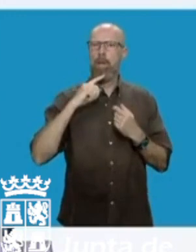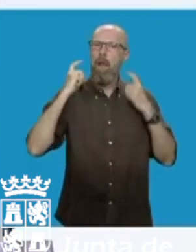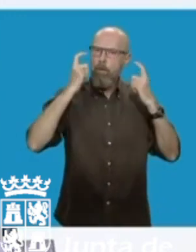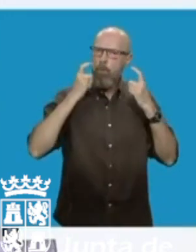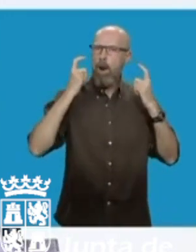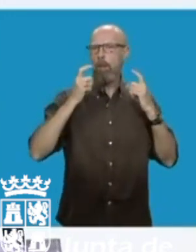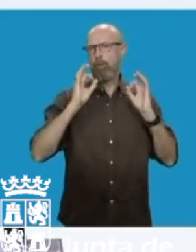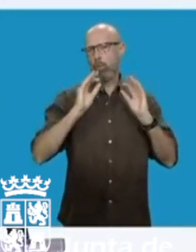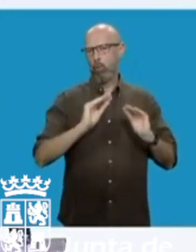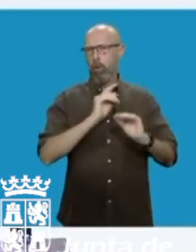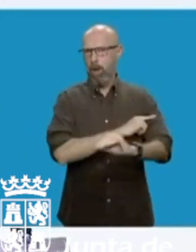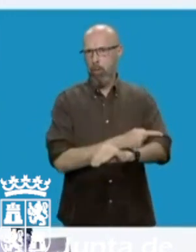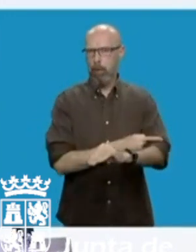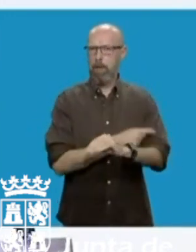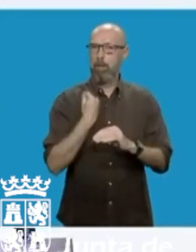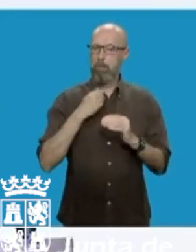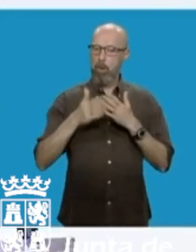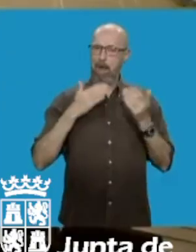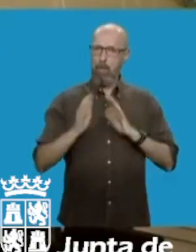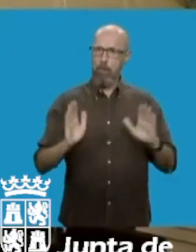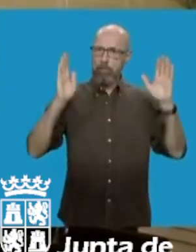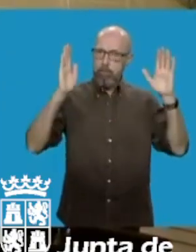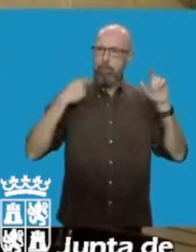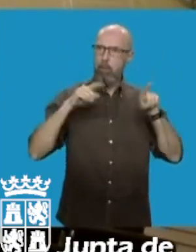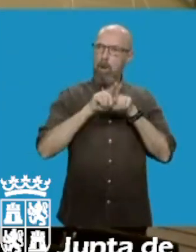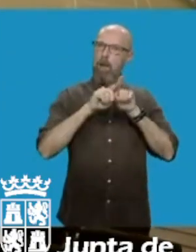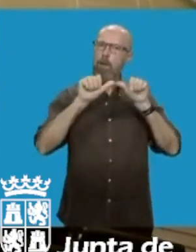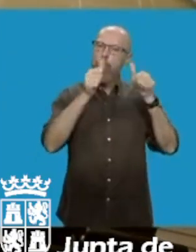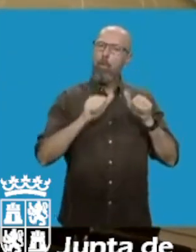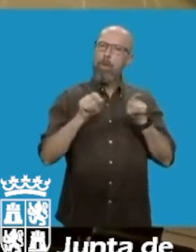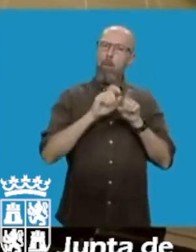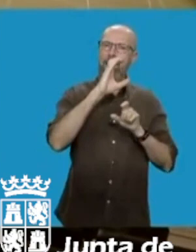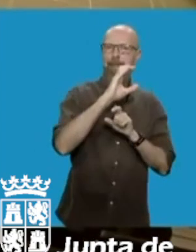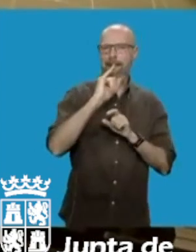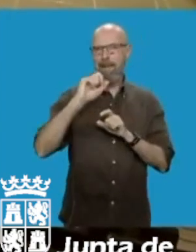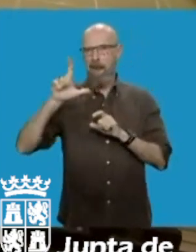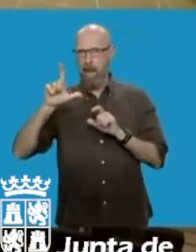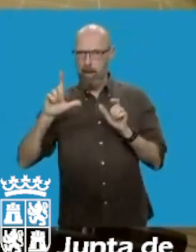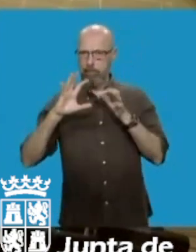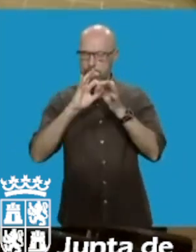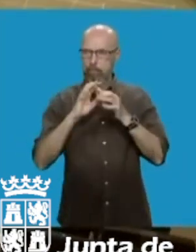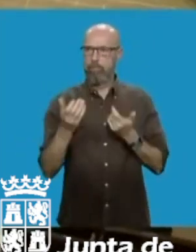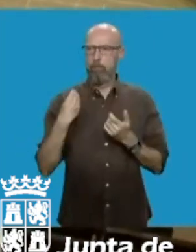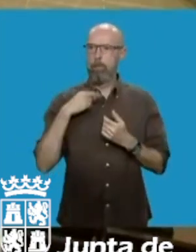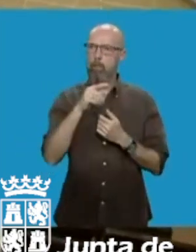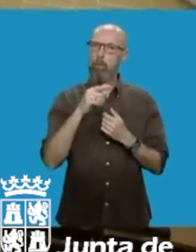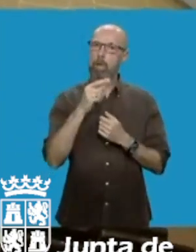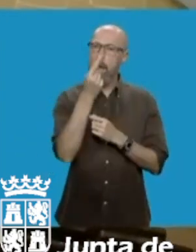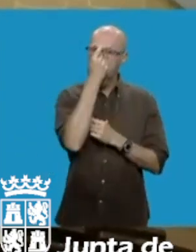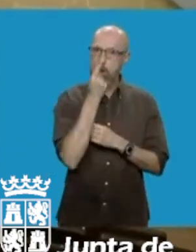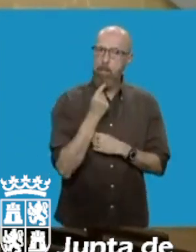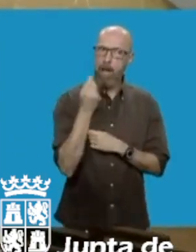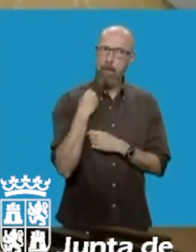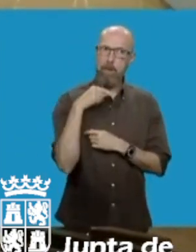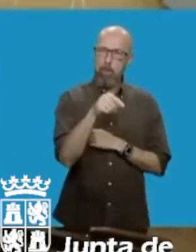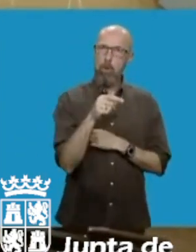que al levantar sus brazos forman con ellos las iniciales de Castilla y León. Imagen que también se ha utilizado en la placa